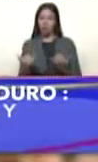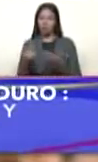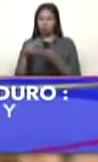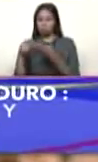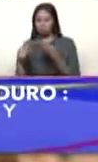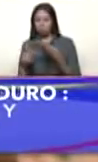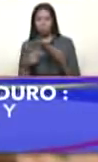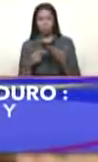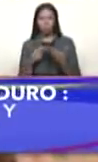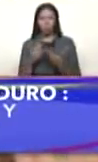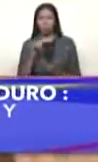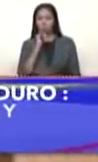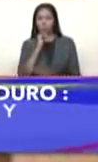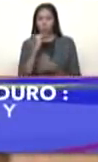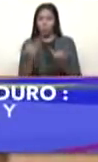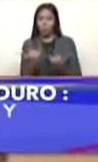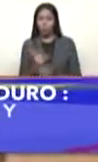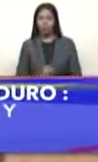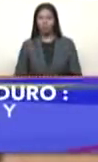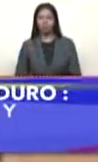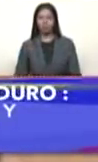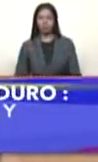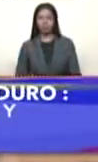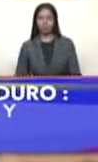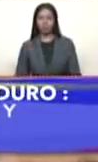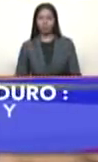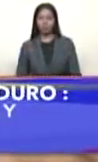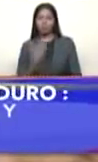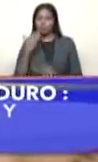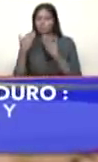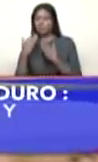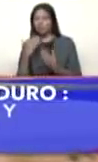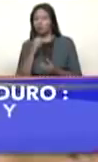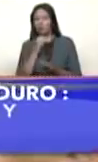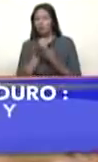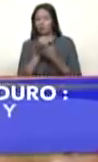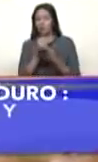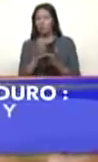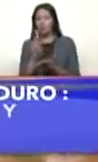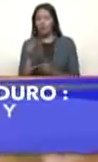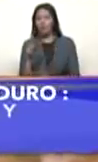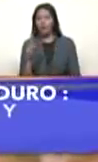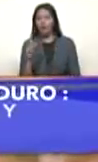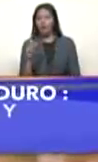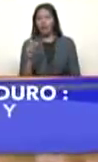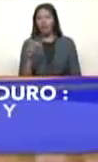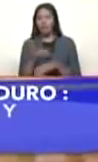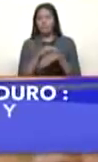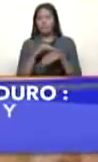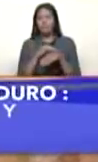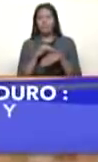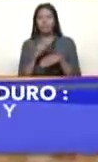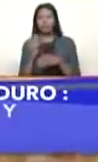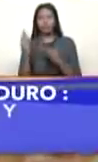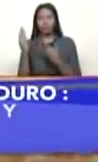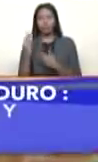cosas que anunciar. Le pido ayuda al ministro Tare para organizar bien,